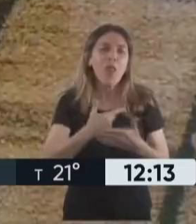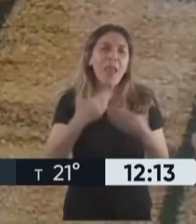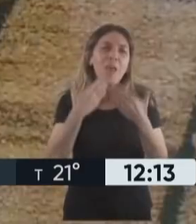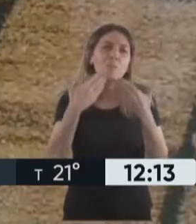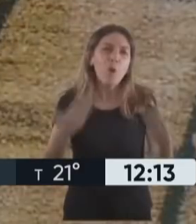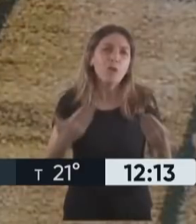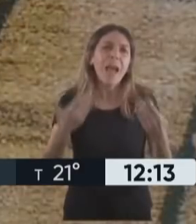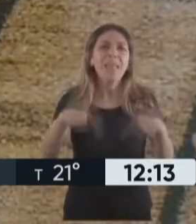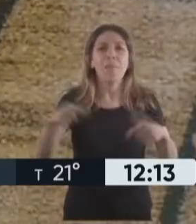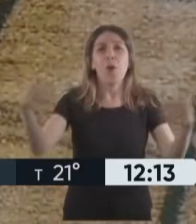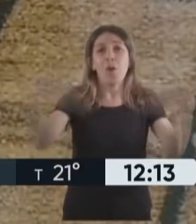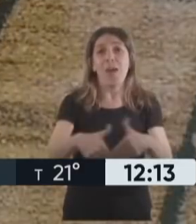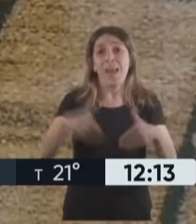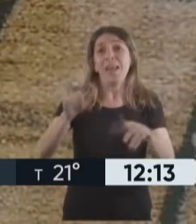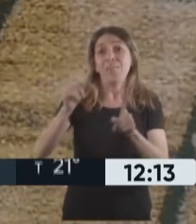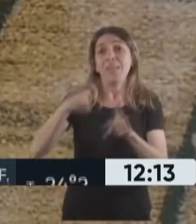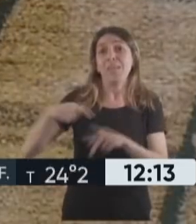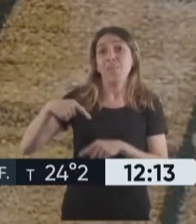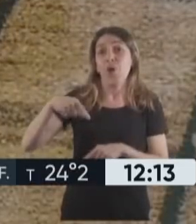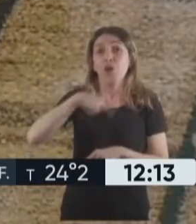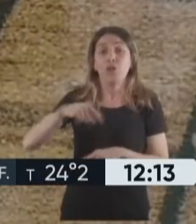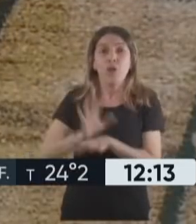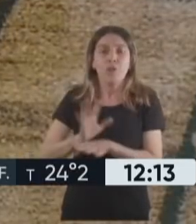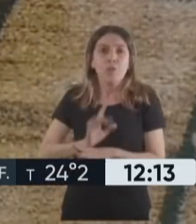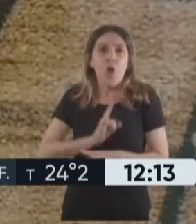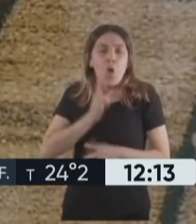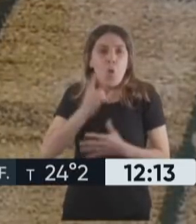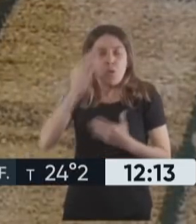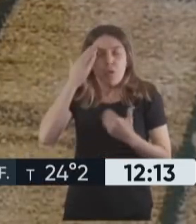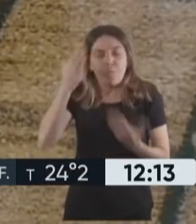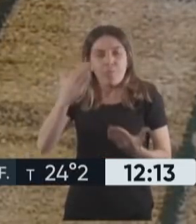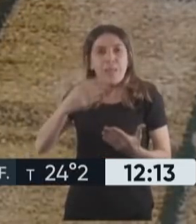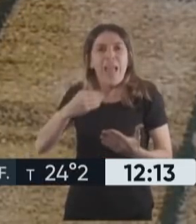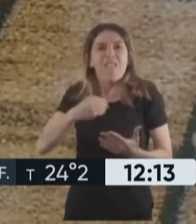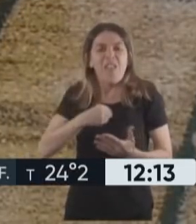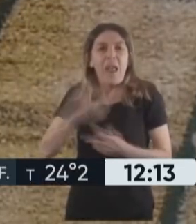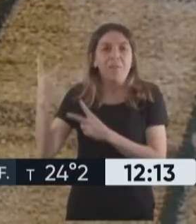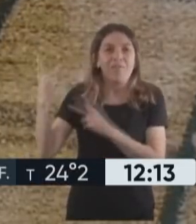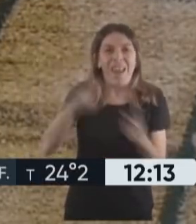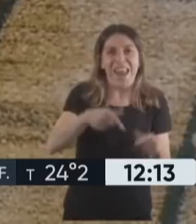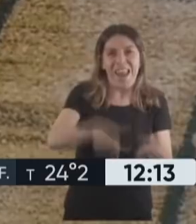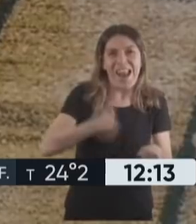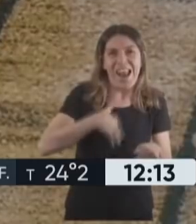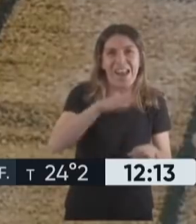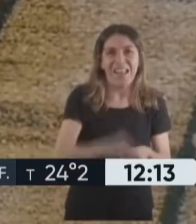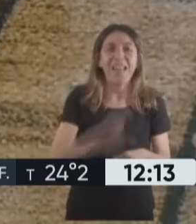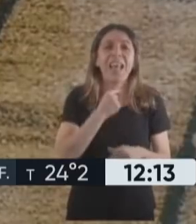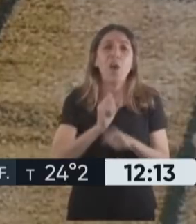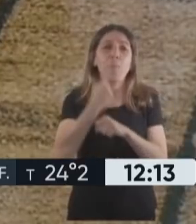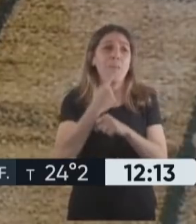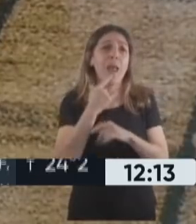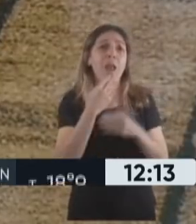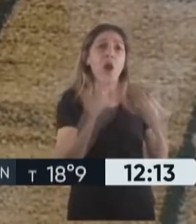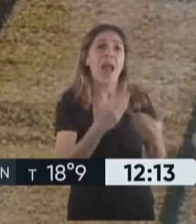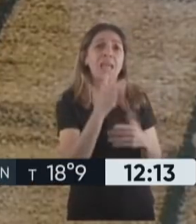por estar aquí en este viaje que a nosotros nos honra nos llena de orgullo y esperanza quiero por cierto partir agradeciendo albertos al